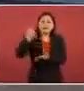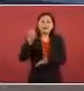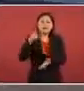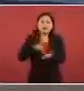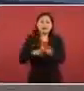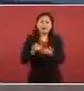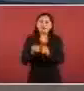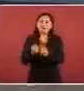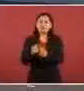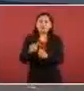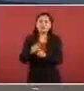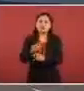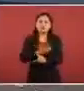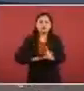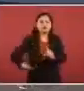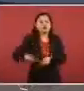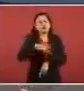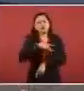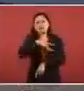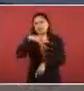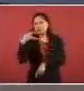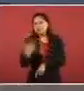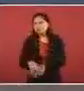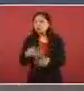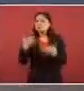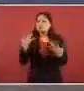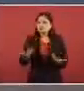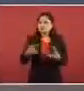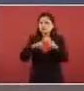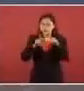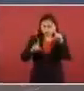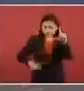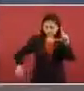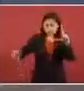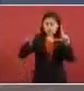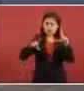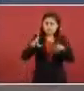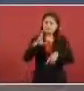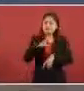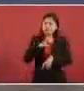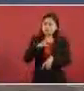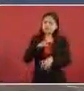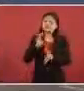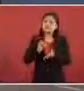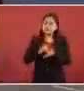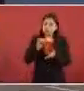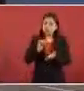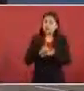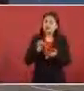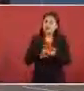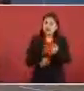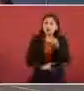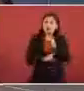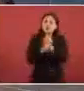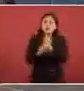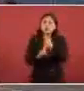social. El país padece aún las consecuencias de esa